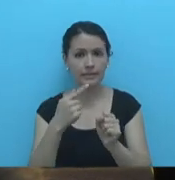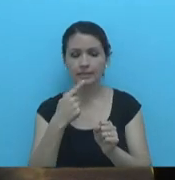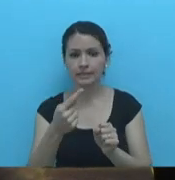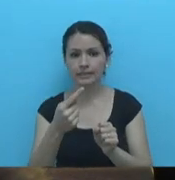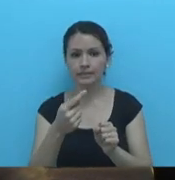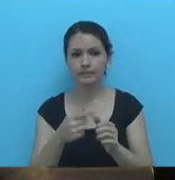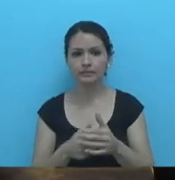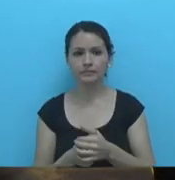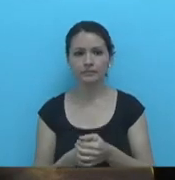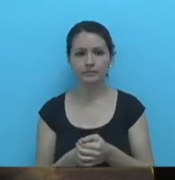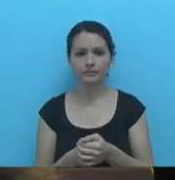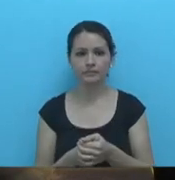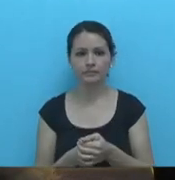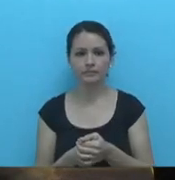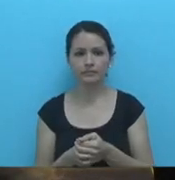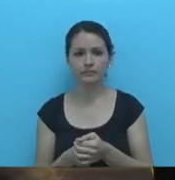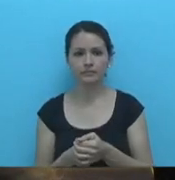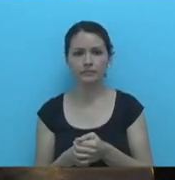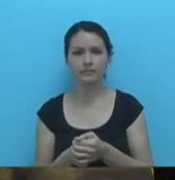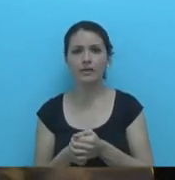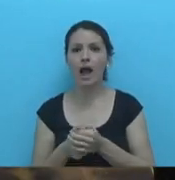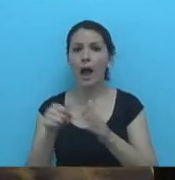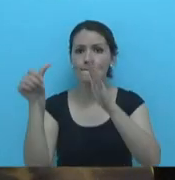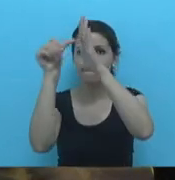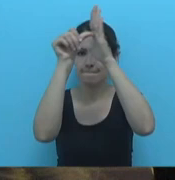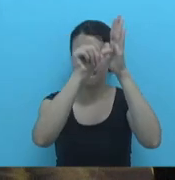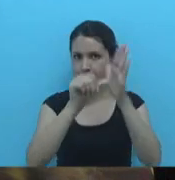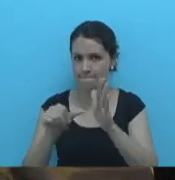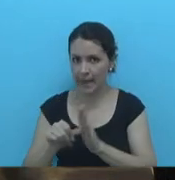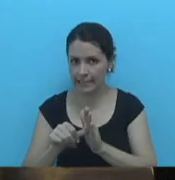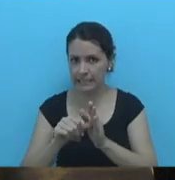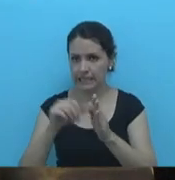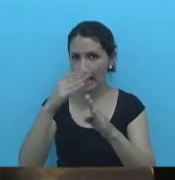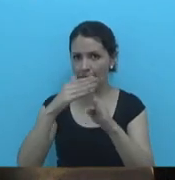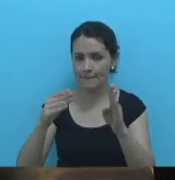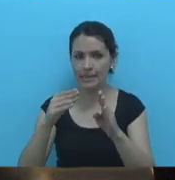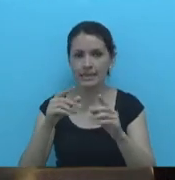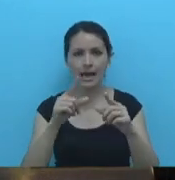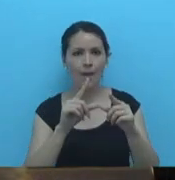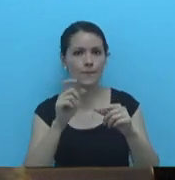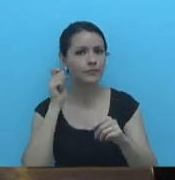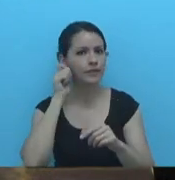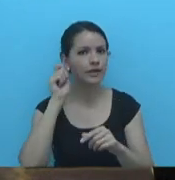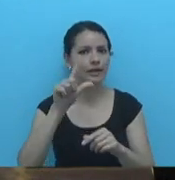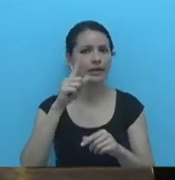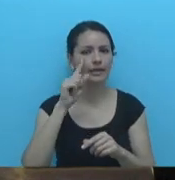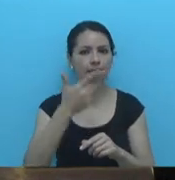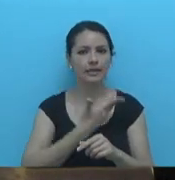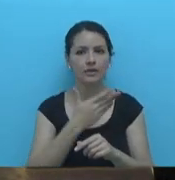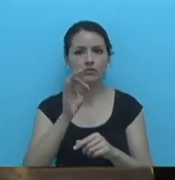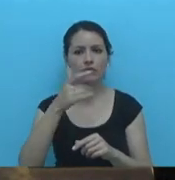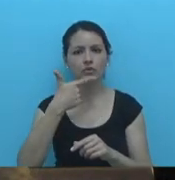no quieren más la aplicación del glifosato en sus campos, que se prohíbe decididamente lo